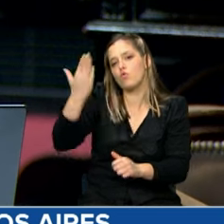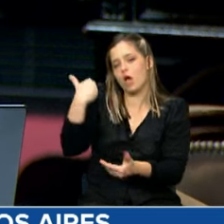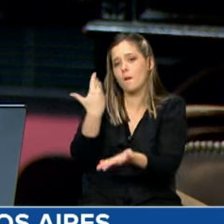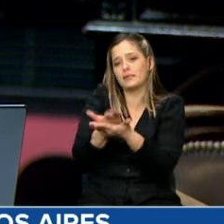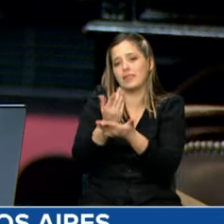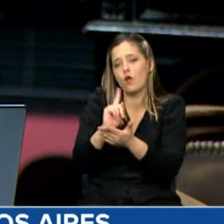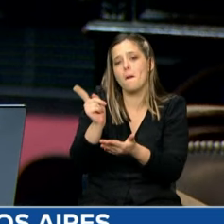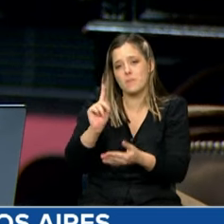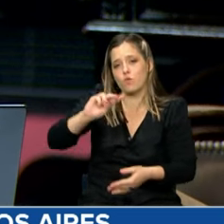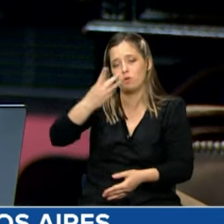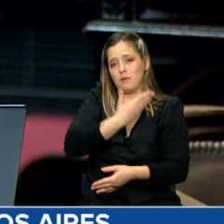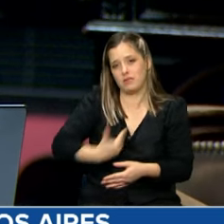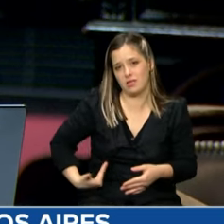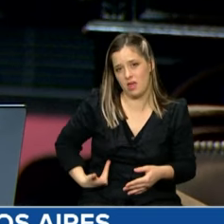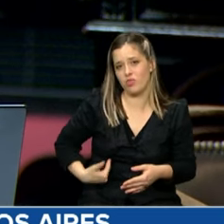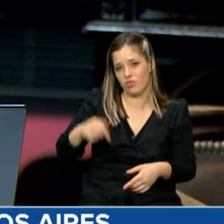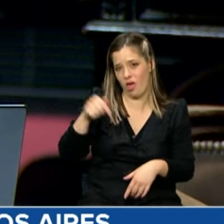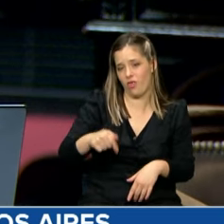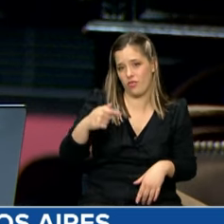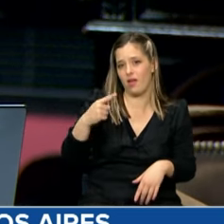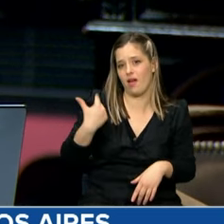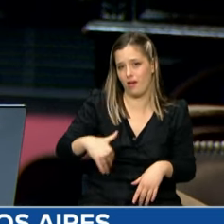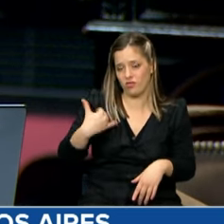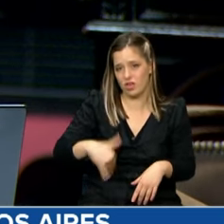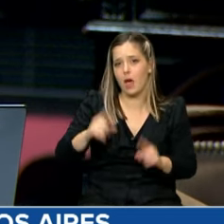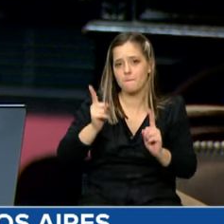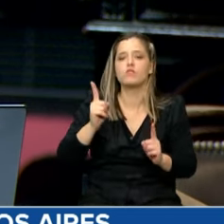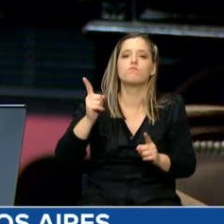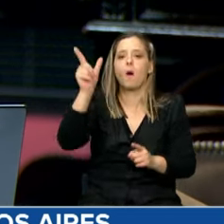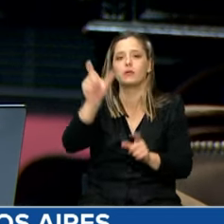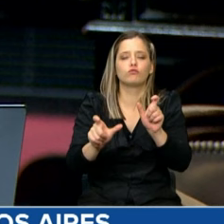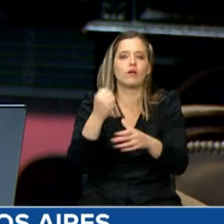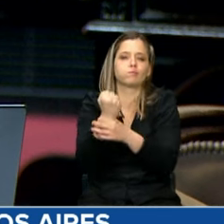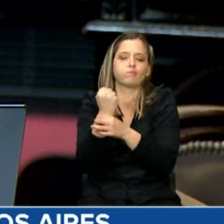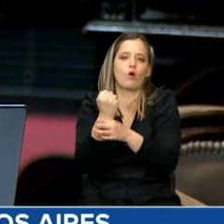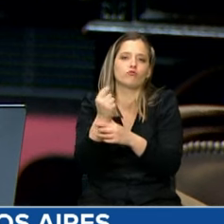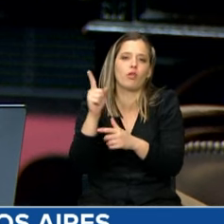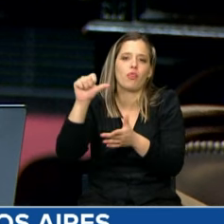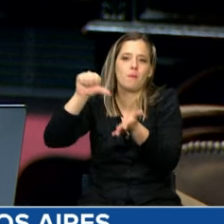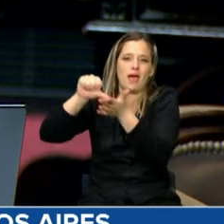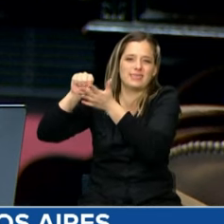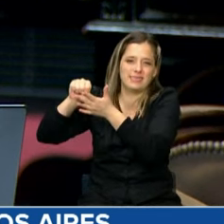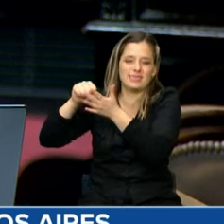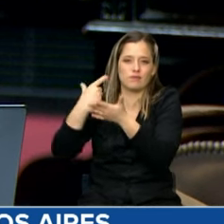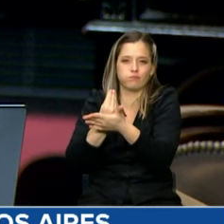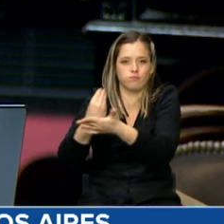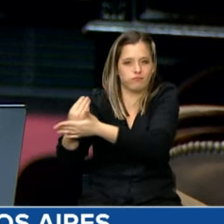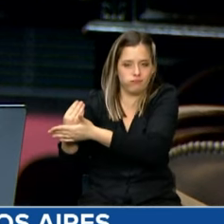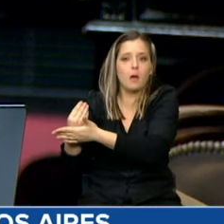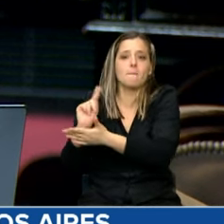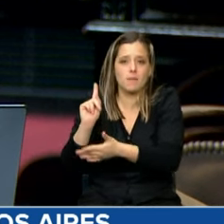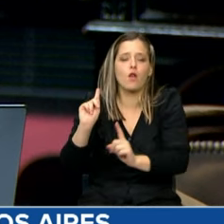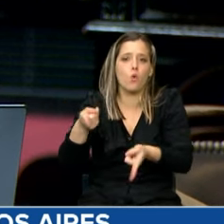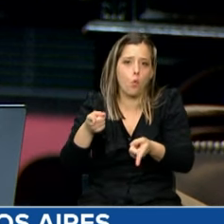nación estuvieron funcionarios de la petrolera Malasia estuvieron autoridades diplomáticas de ese país pero bueno demoró